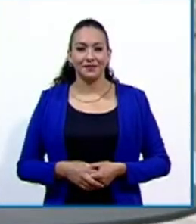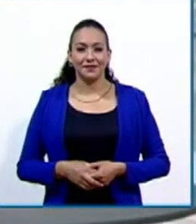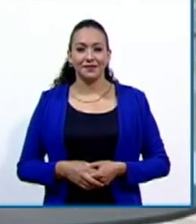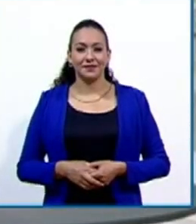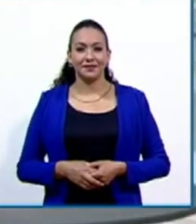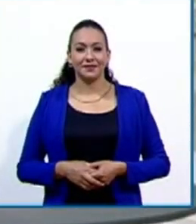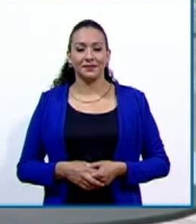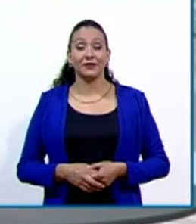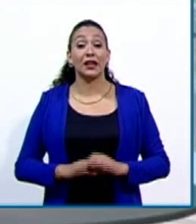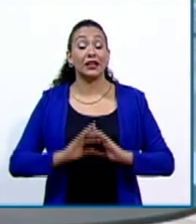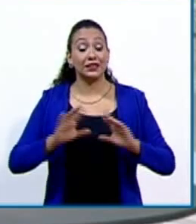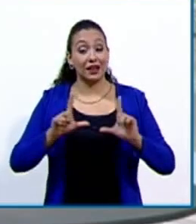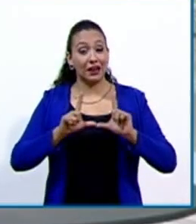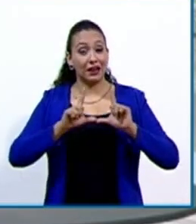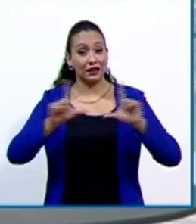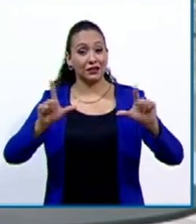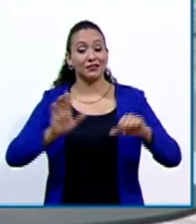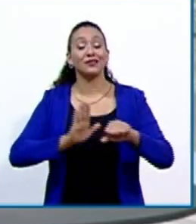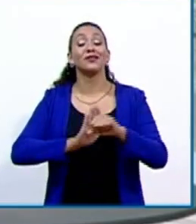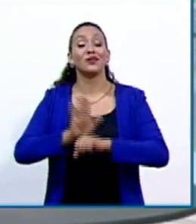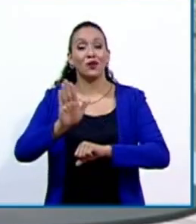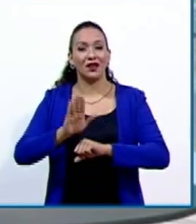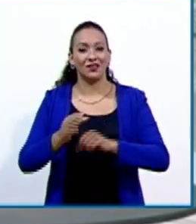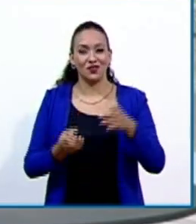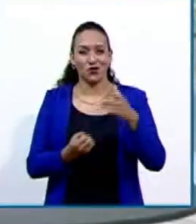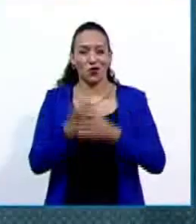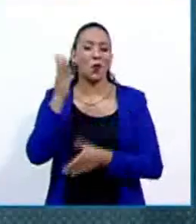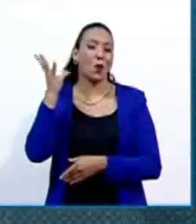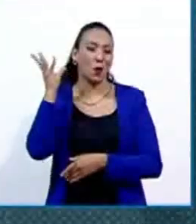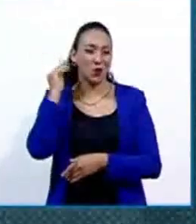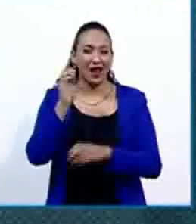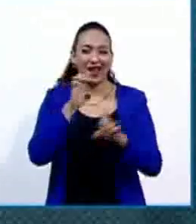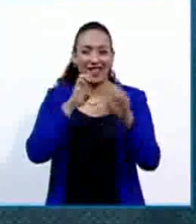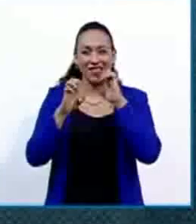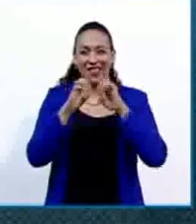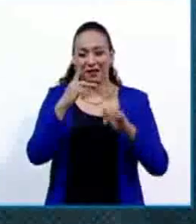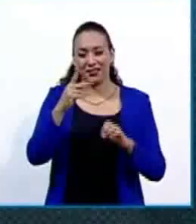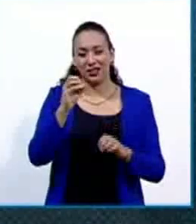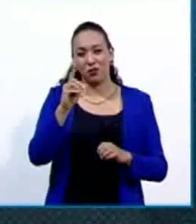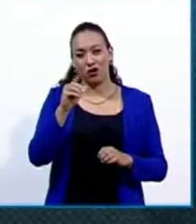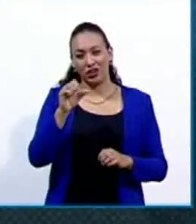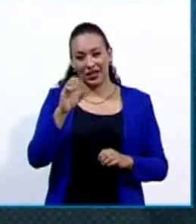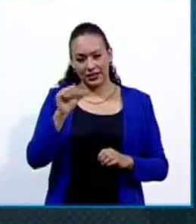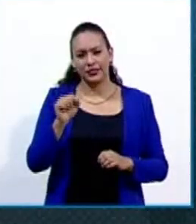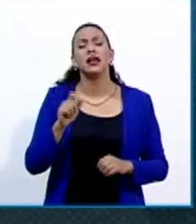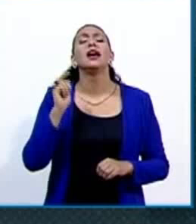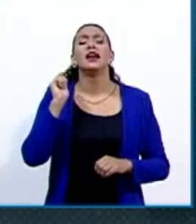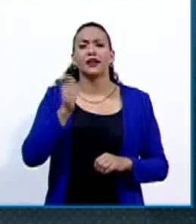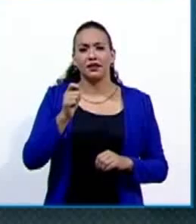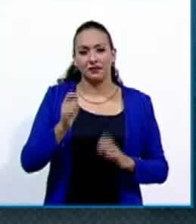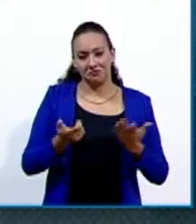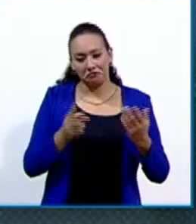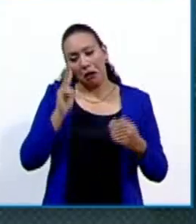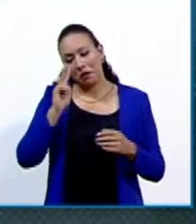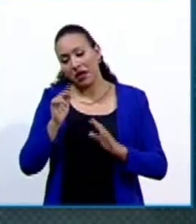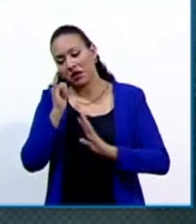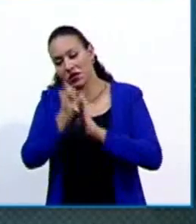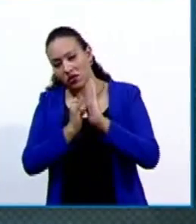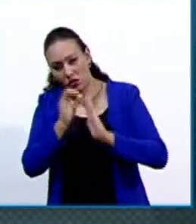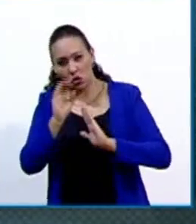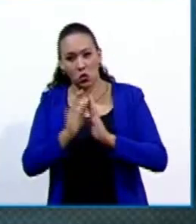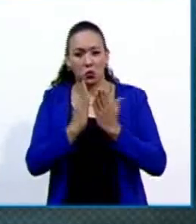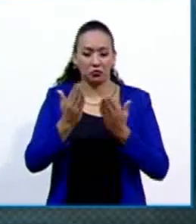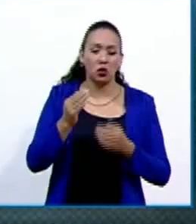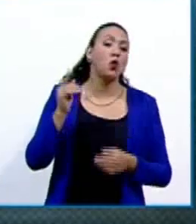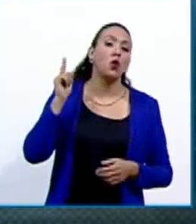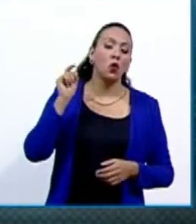Y ya está disponible la nueva entrega del podcast del Consejo de la Judicatura Federal, Reflexiones desde el Consejo, en el que la consejera